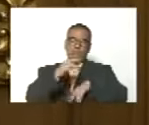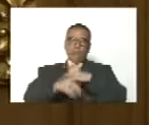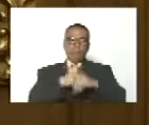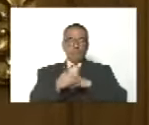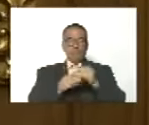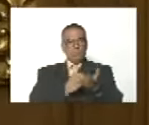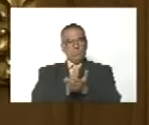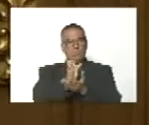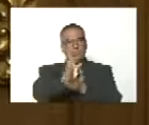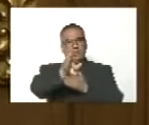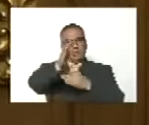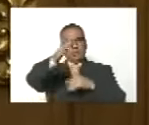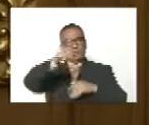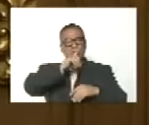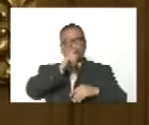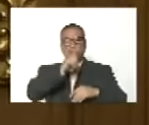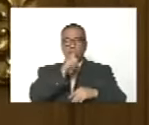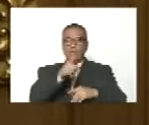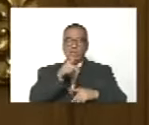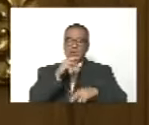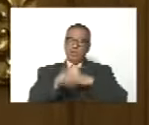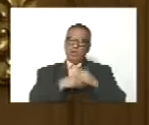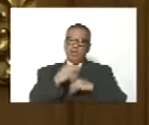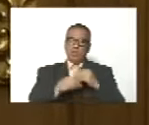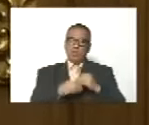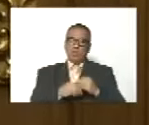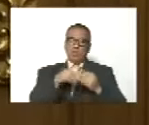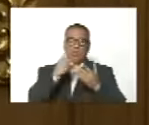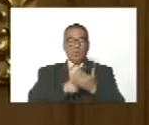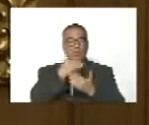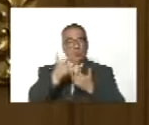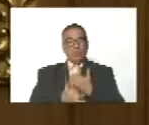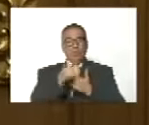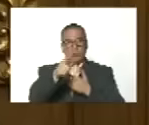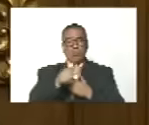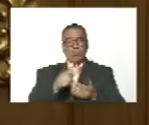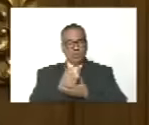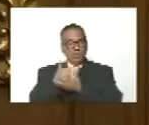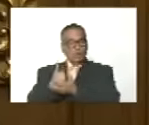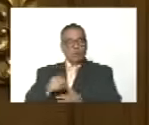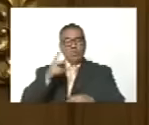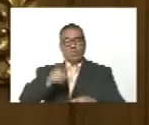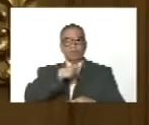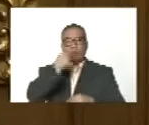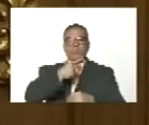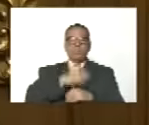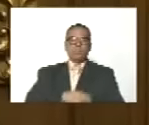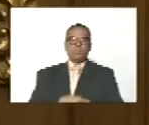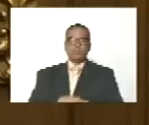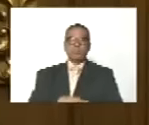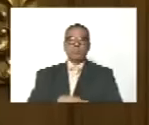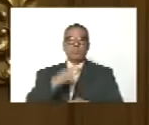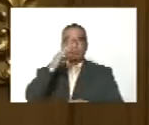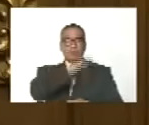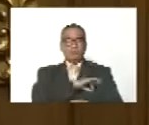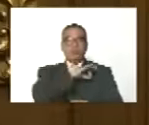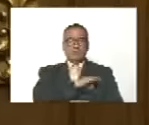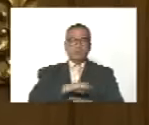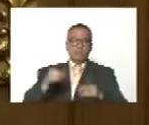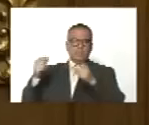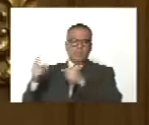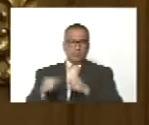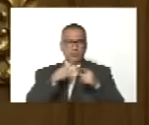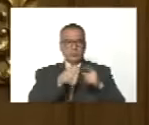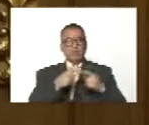en dirección contraria al establecimiento de un programa de cooperación política, social,